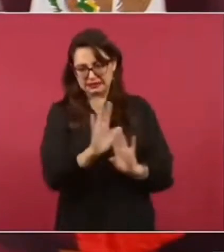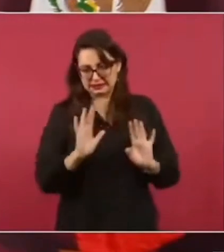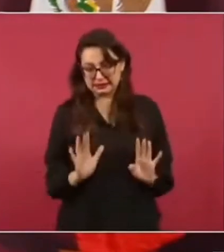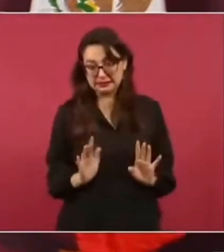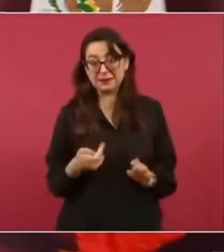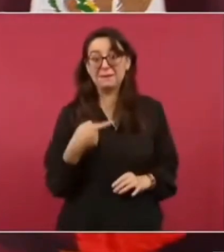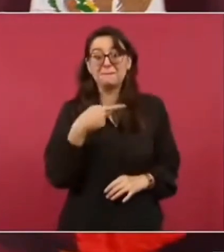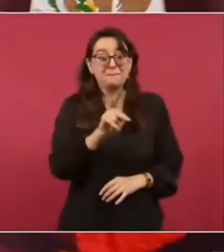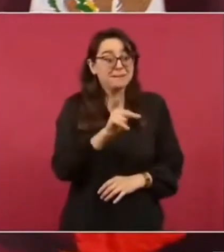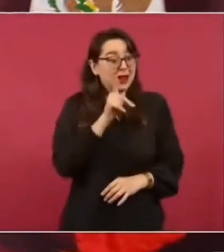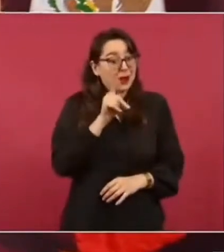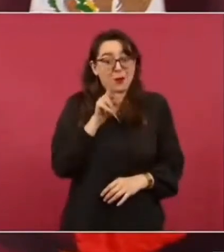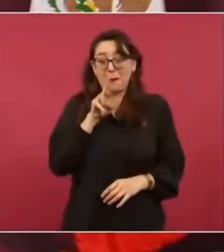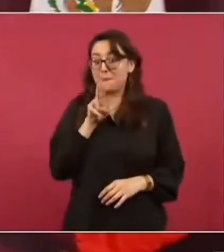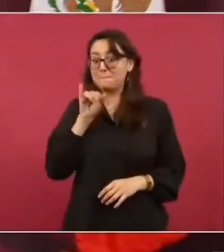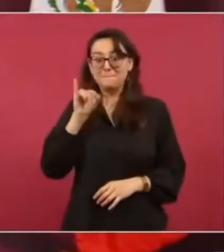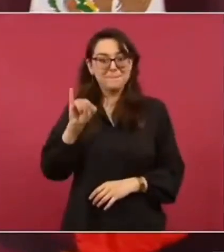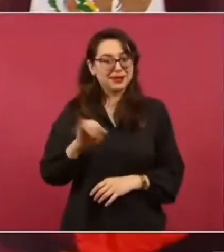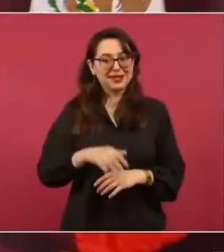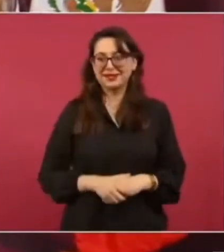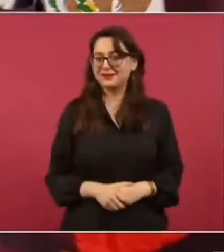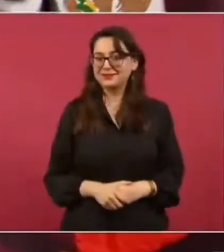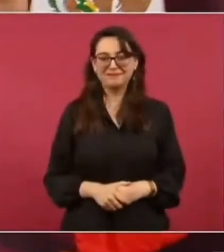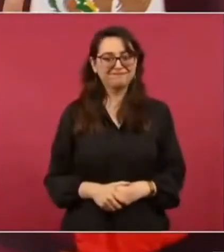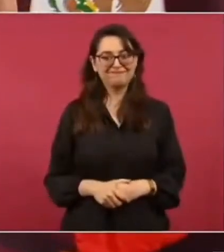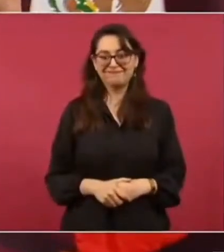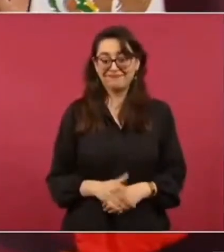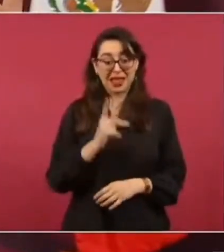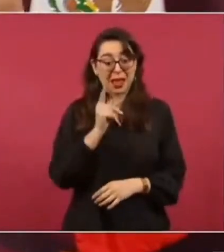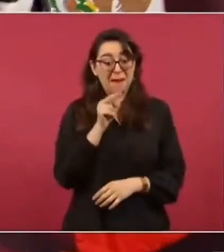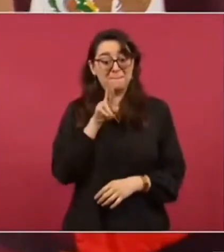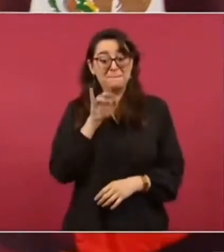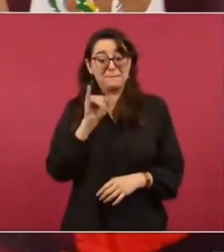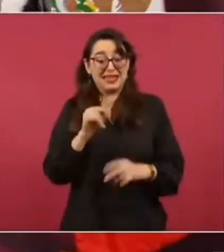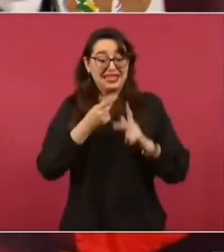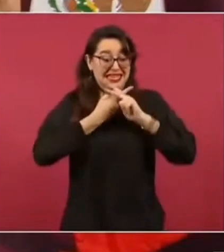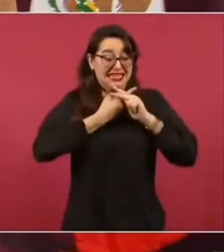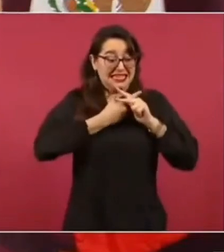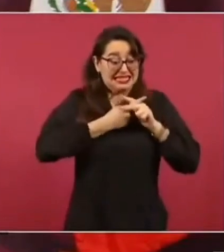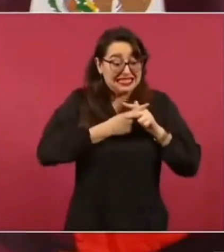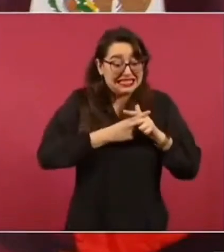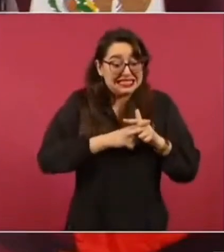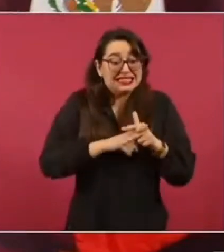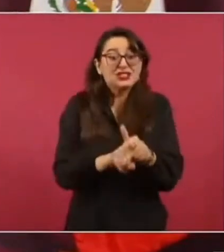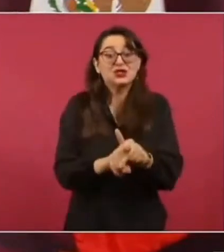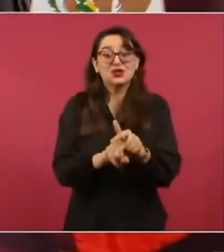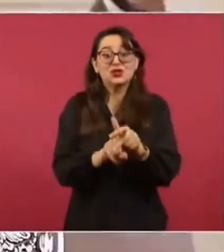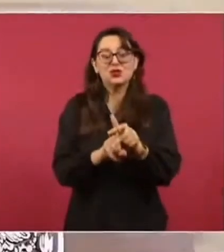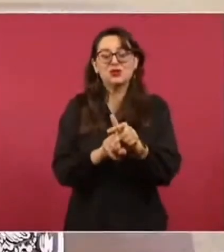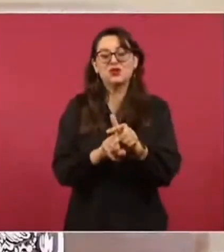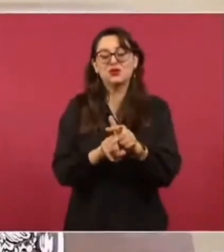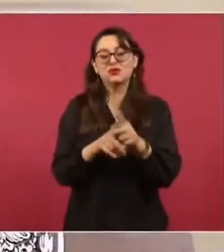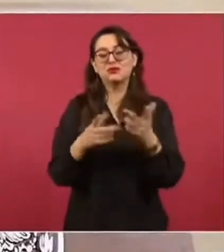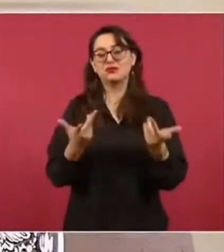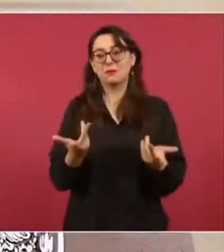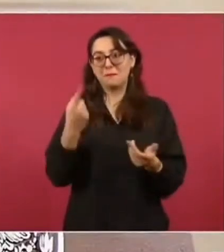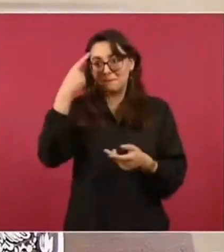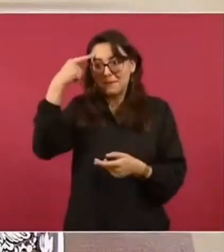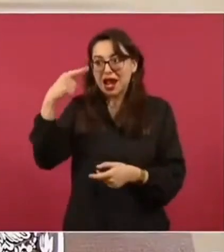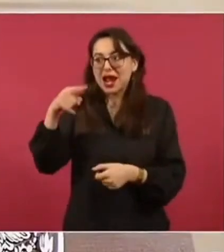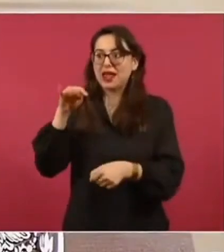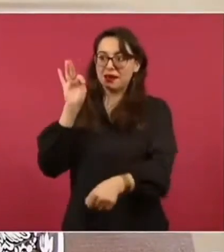de la lucha del pueblo por recuperar los bienes que Porfirio Díaz había entregado a